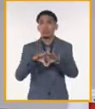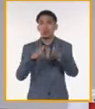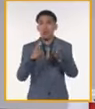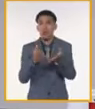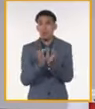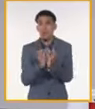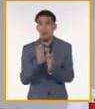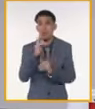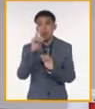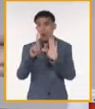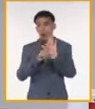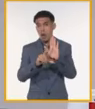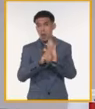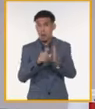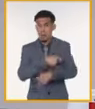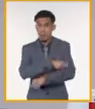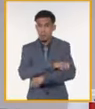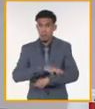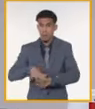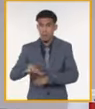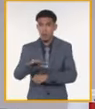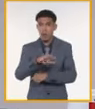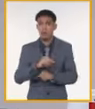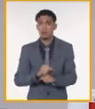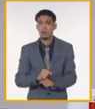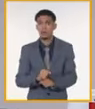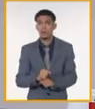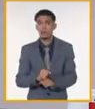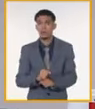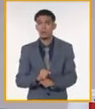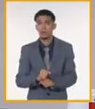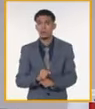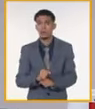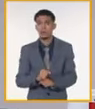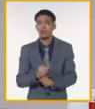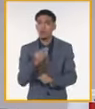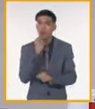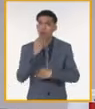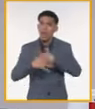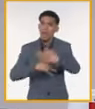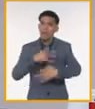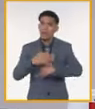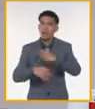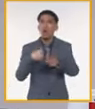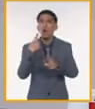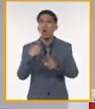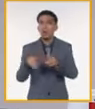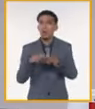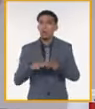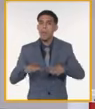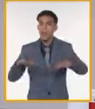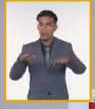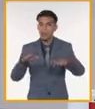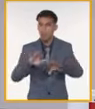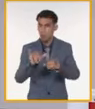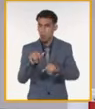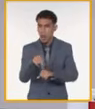la de la de la población o de las personas que van a implementar dar otra otra mesa en que se pudieran también